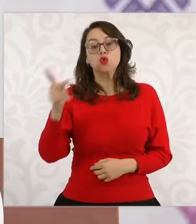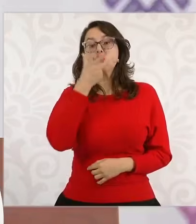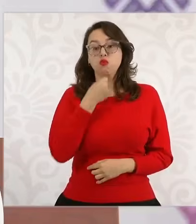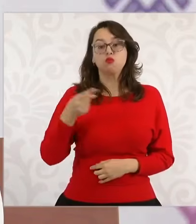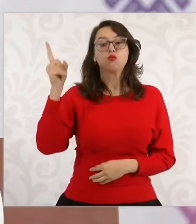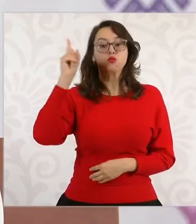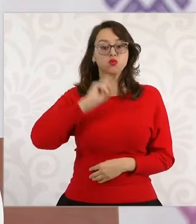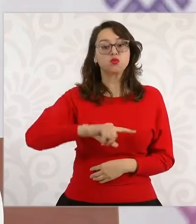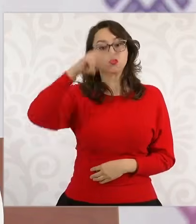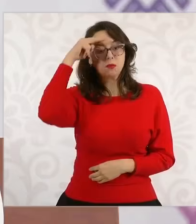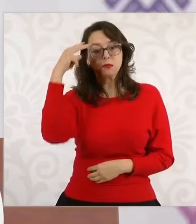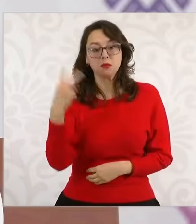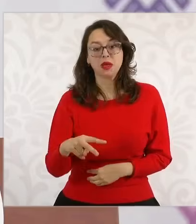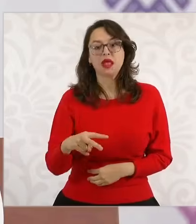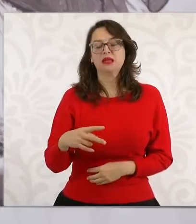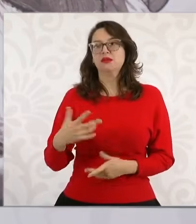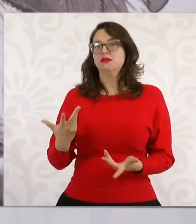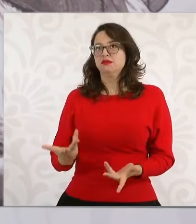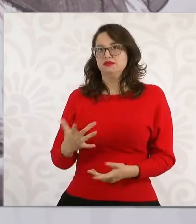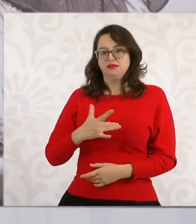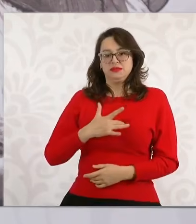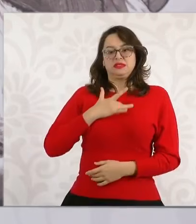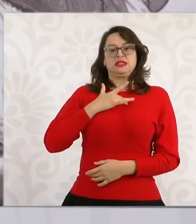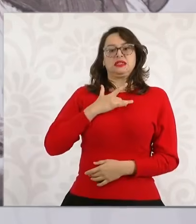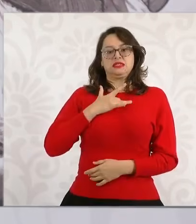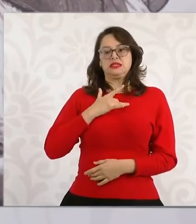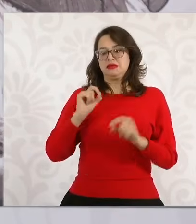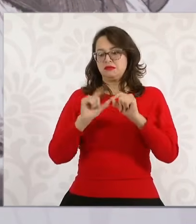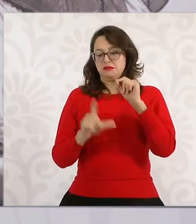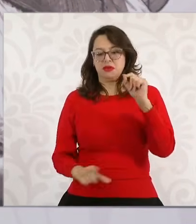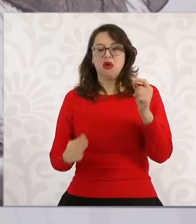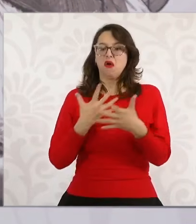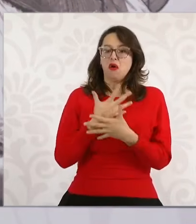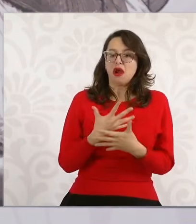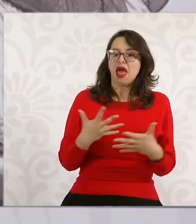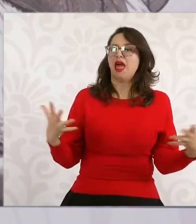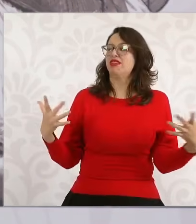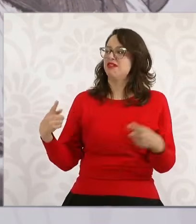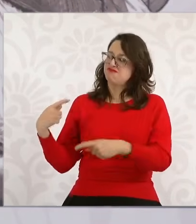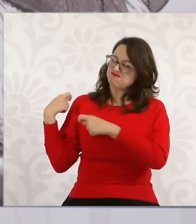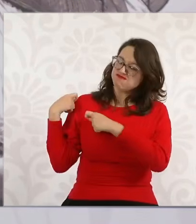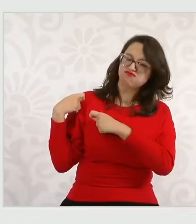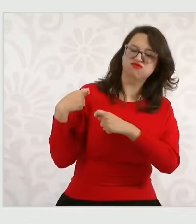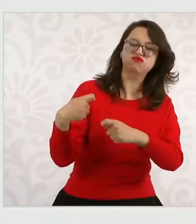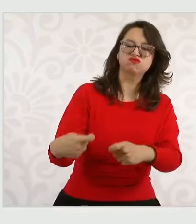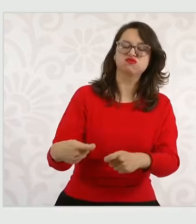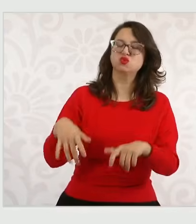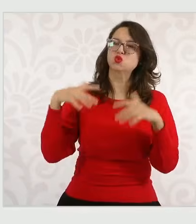orgullosos de el origen, de la grandeza, del legado de grandeza que